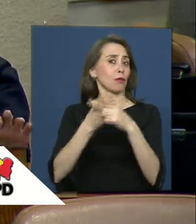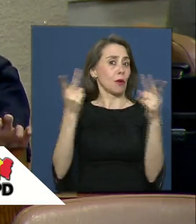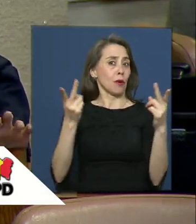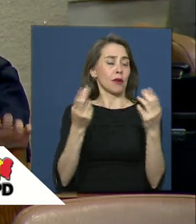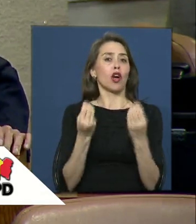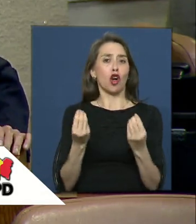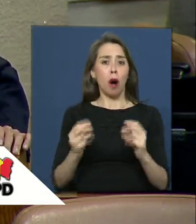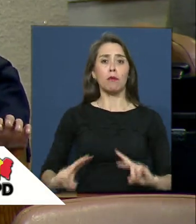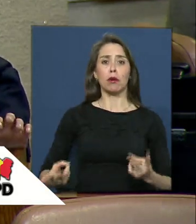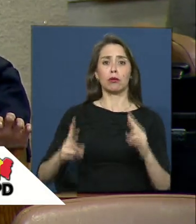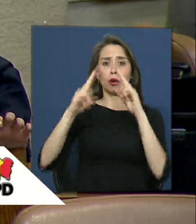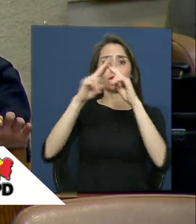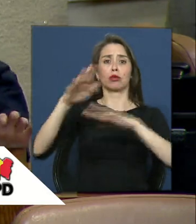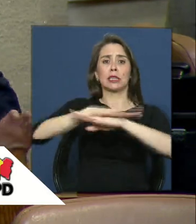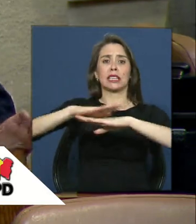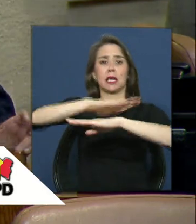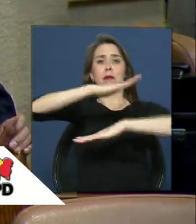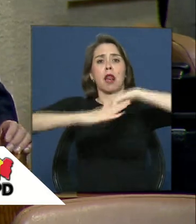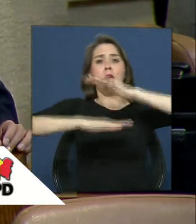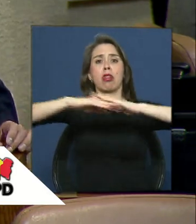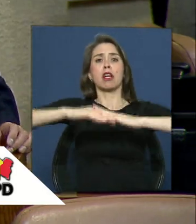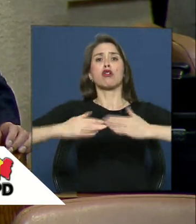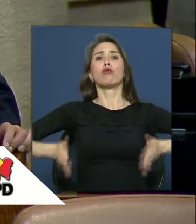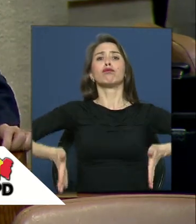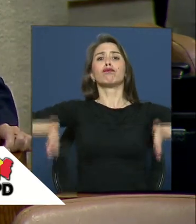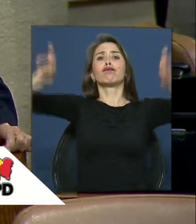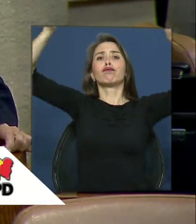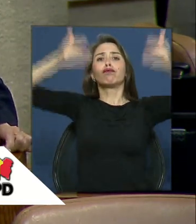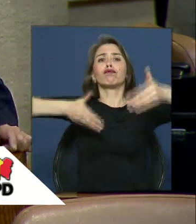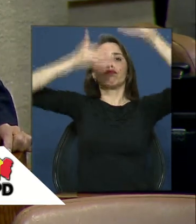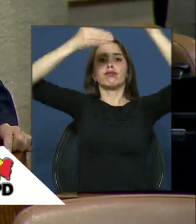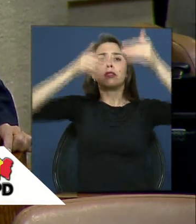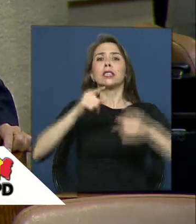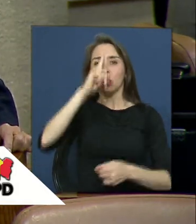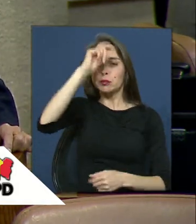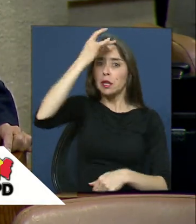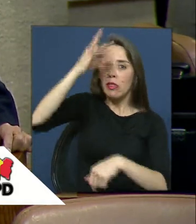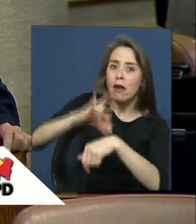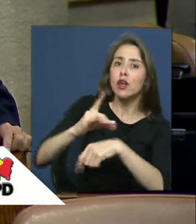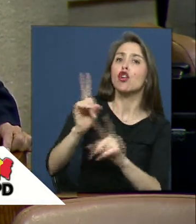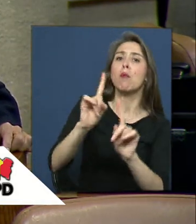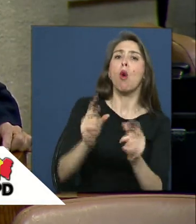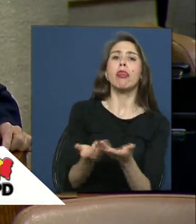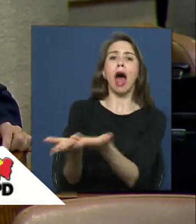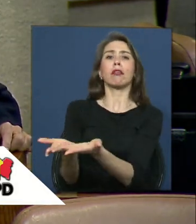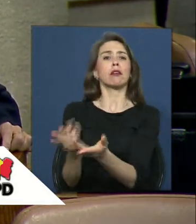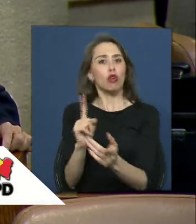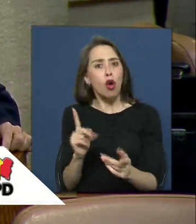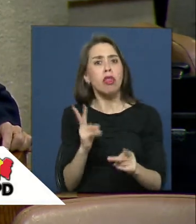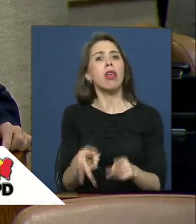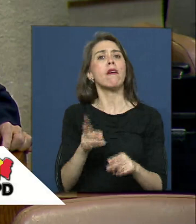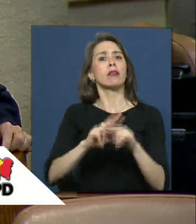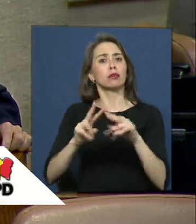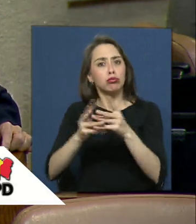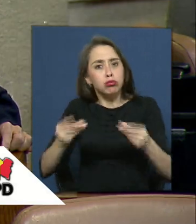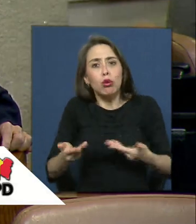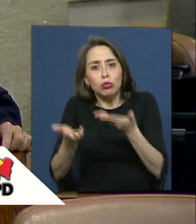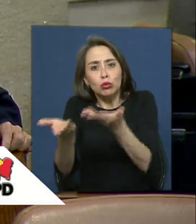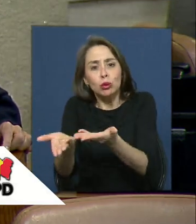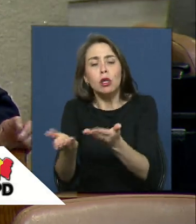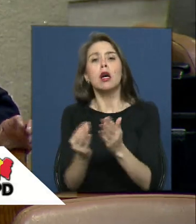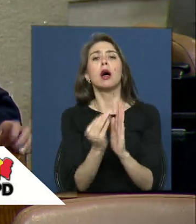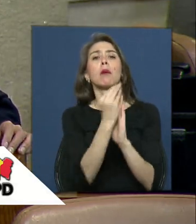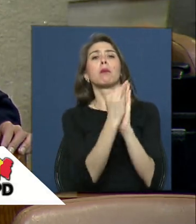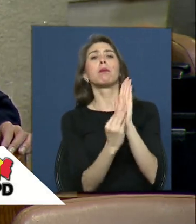con construir cemento y ladrillo, si no hacemos resolutivos a los hospitales. Esto de poner determinados criterios,